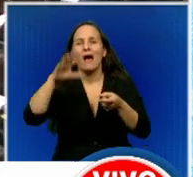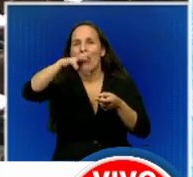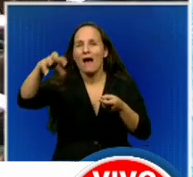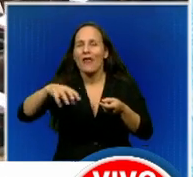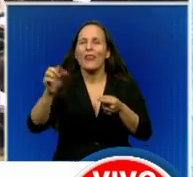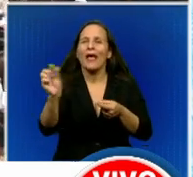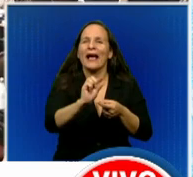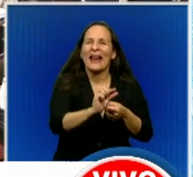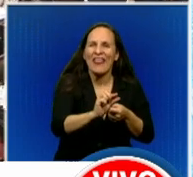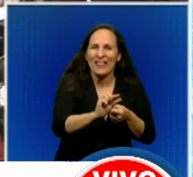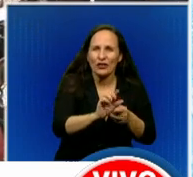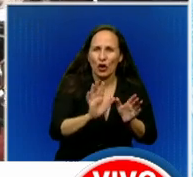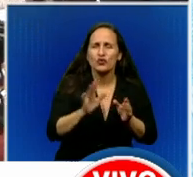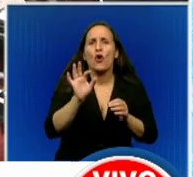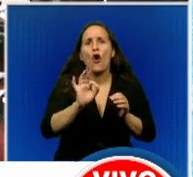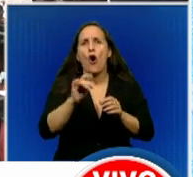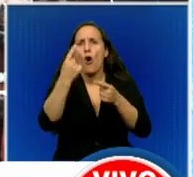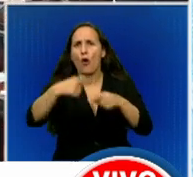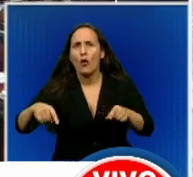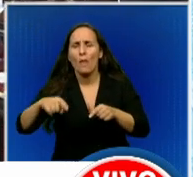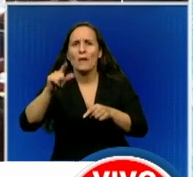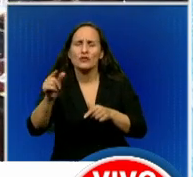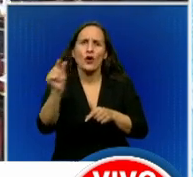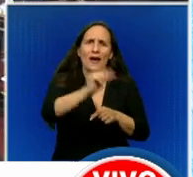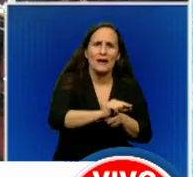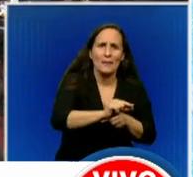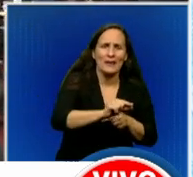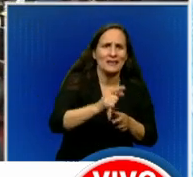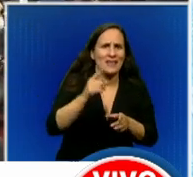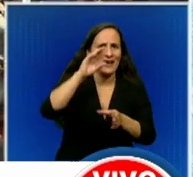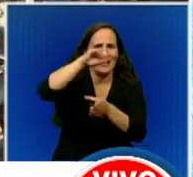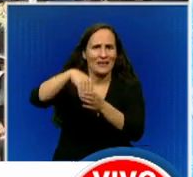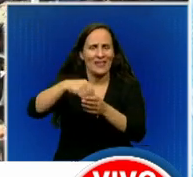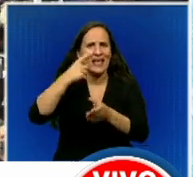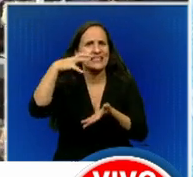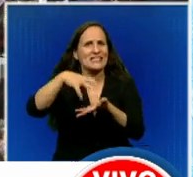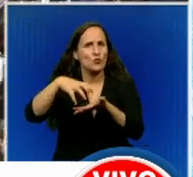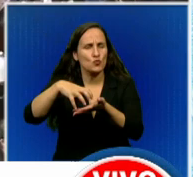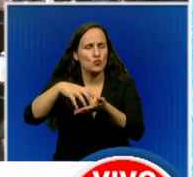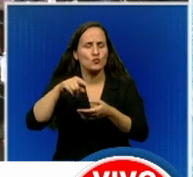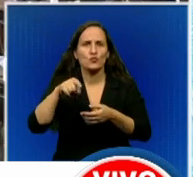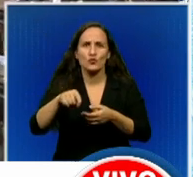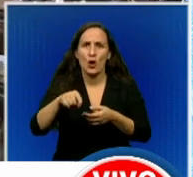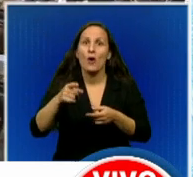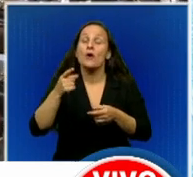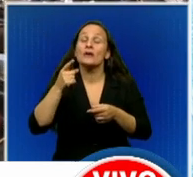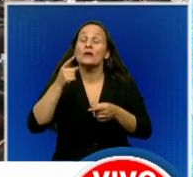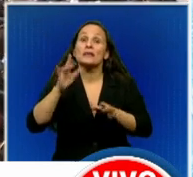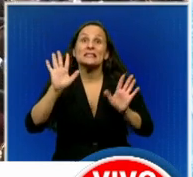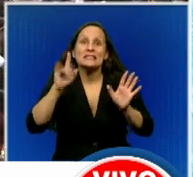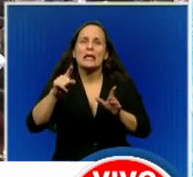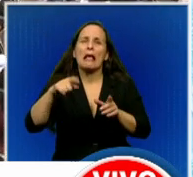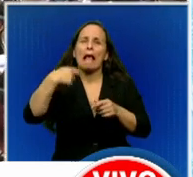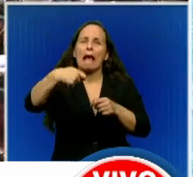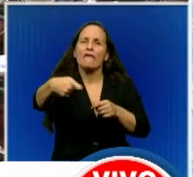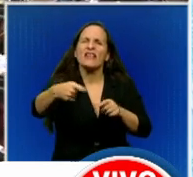crédito o con acreedores institucionales siempre que estos últimos otorguen financiamiento de